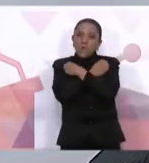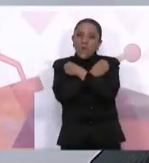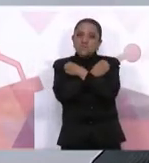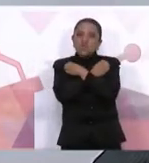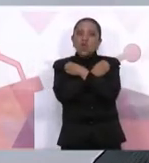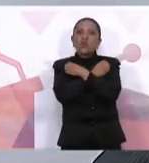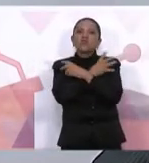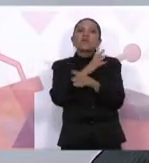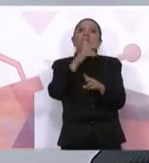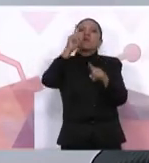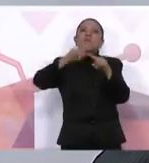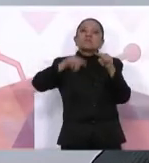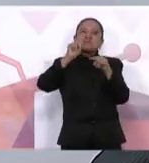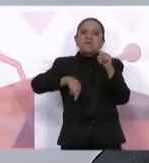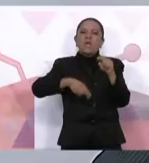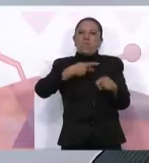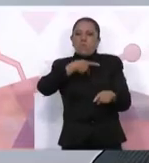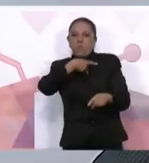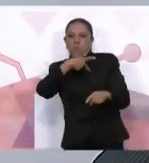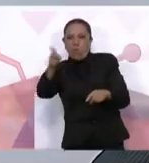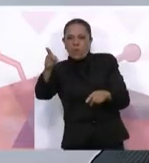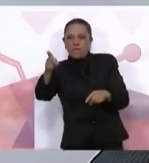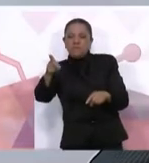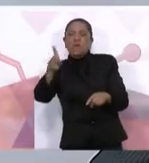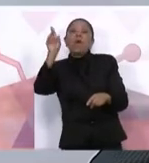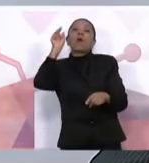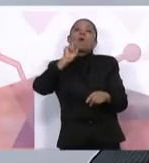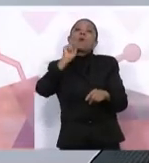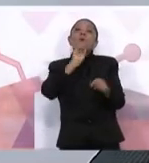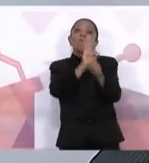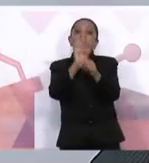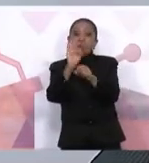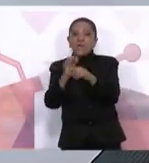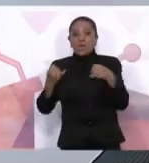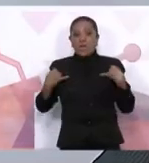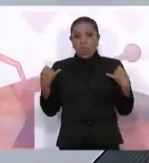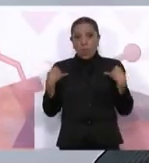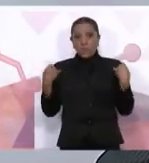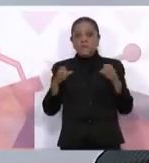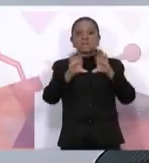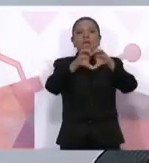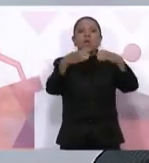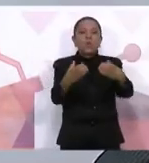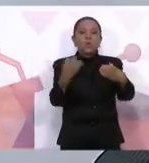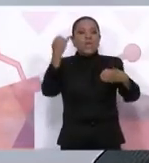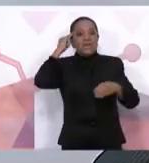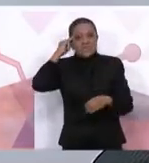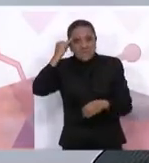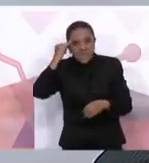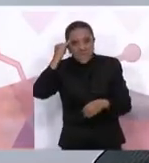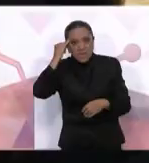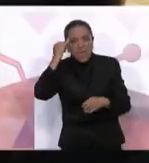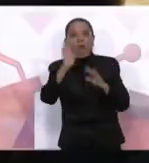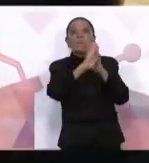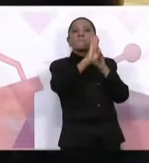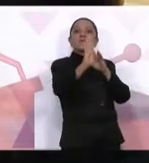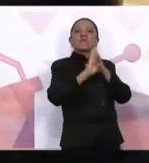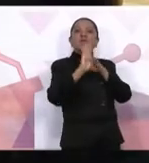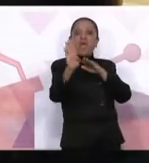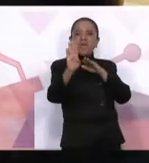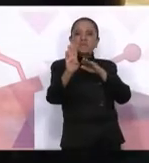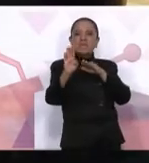la pobreza mujeres y jóvenes comunidades indígenas migrantes ciencia y